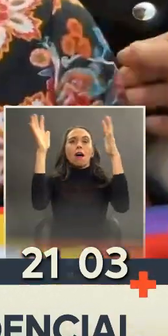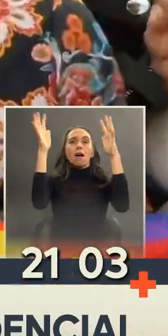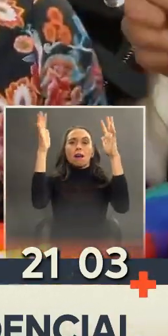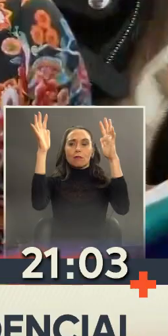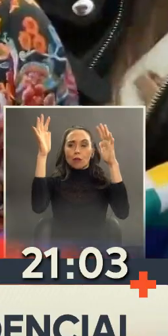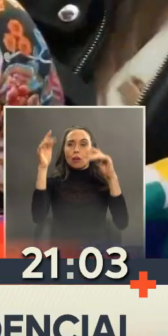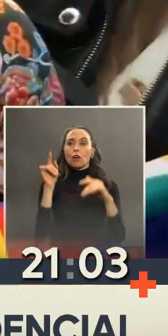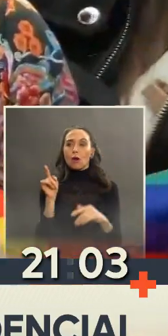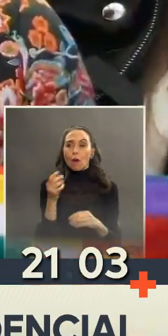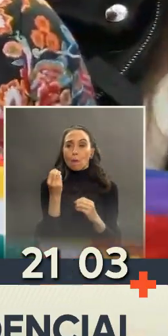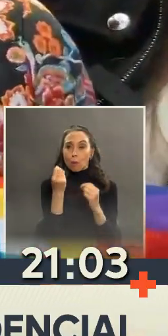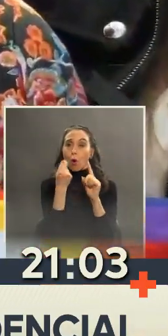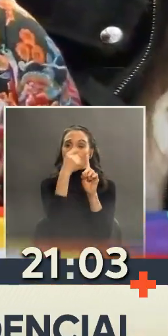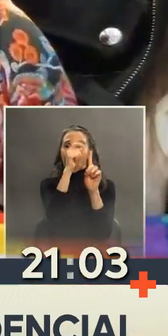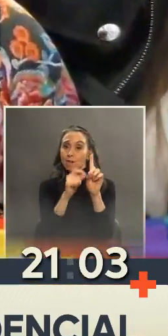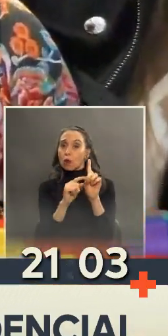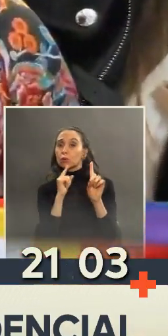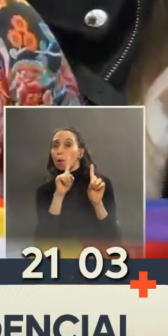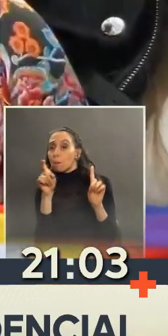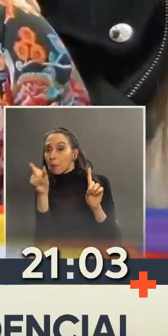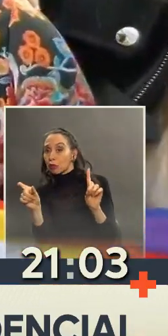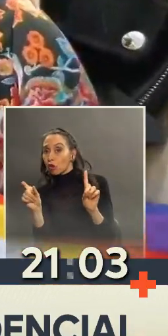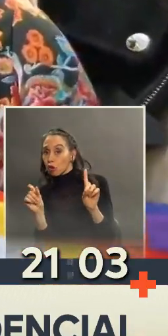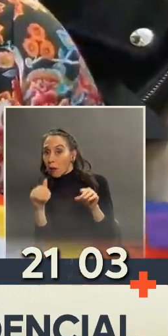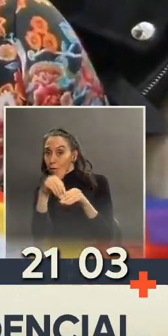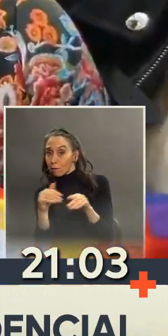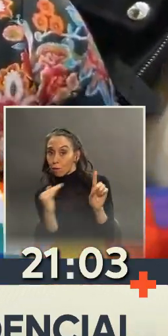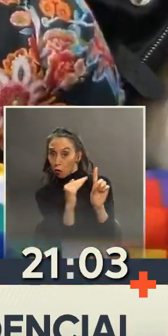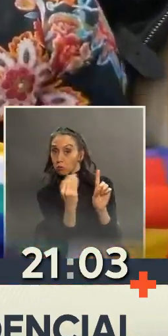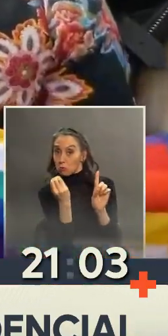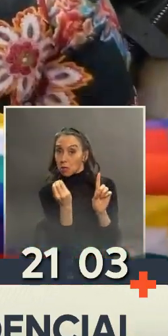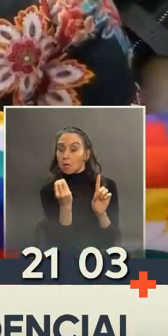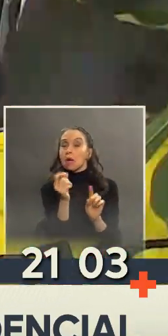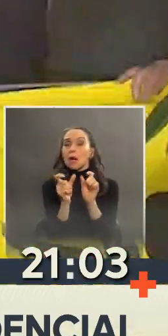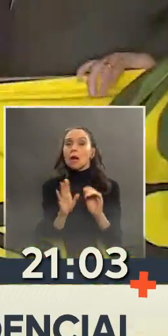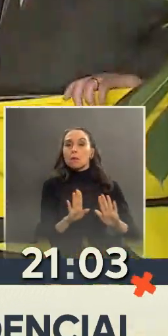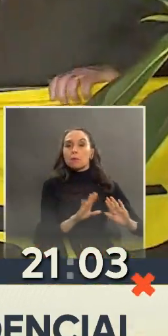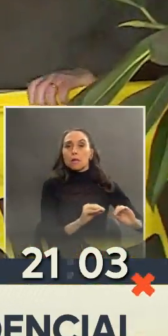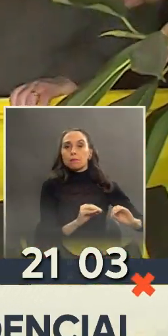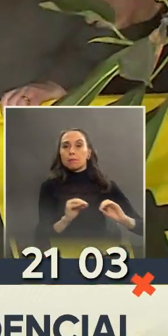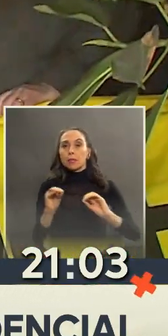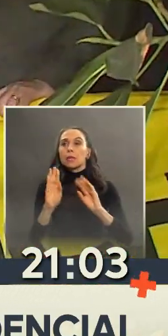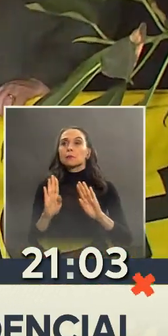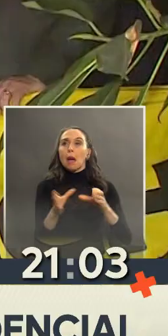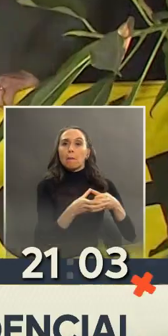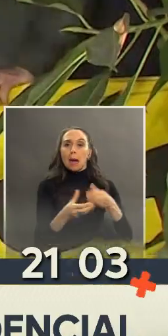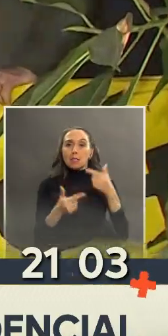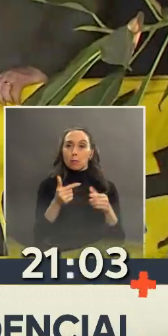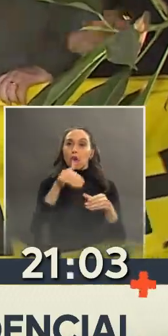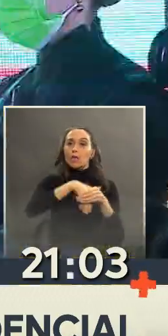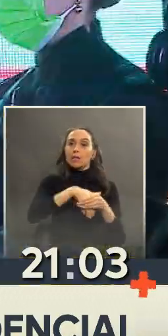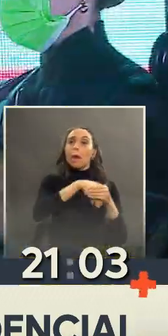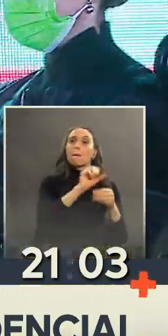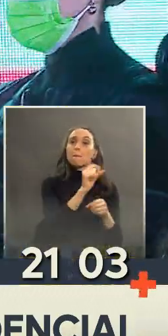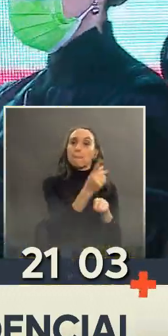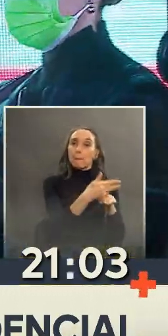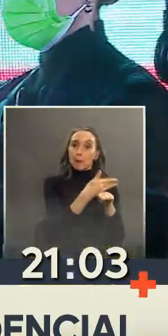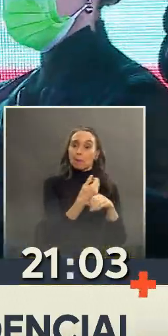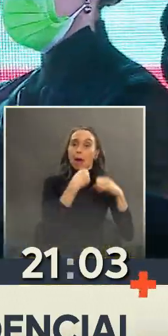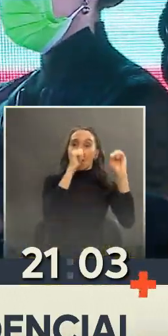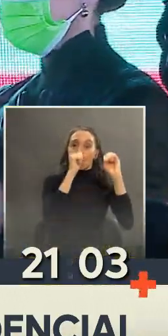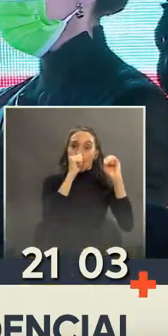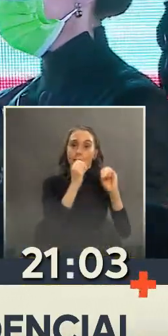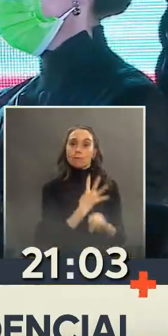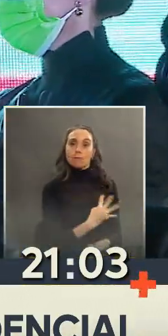Pese a su buena evaluación en las encuestas, Proboste postergó su decisión en espera de las primarias. Los triunfos de Sichel y Boric, con récord de